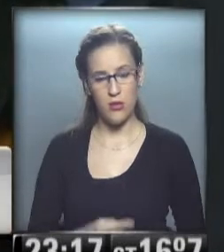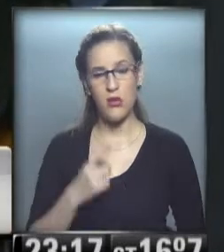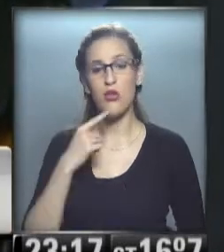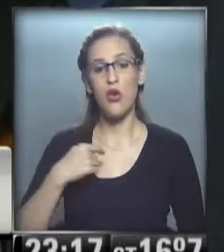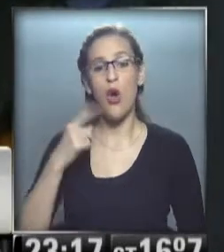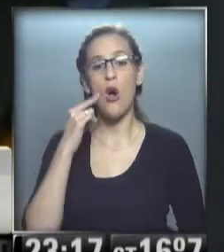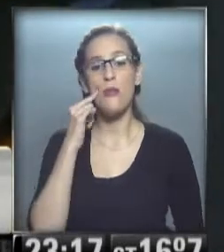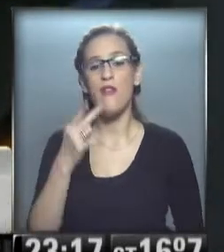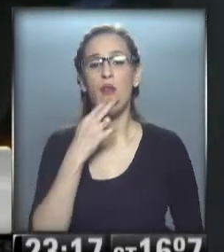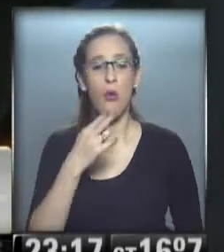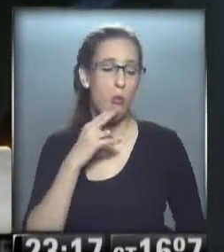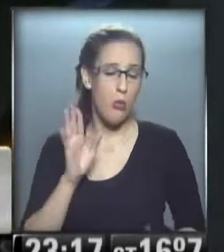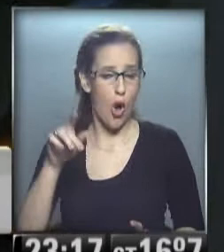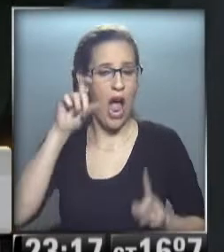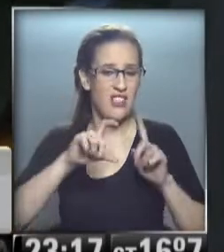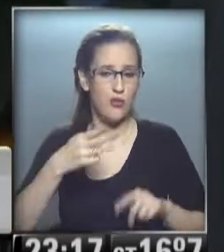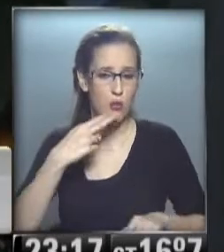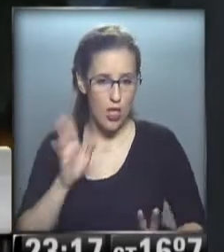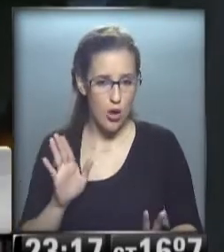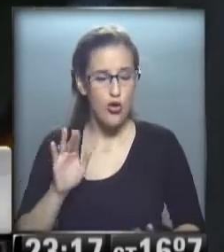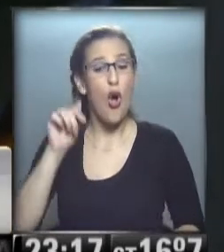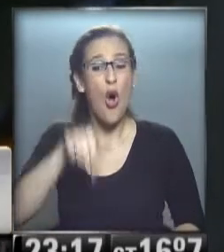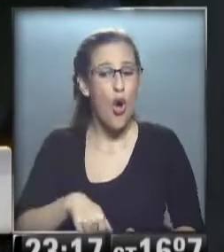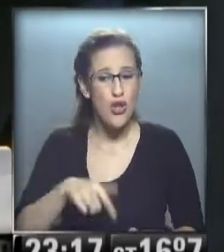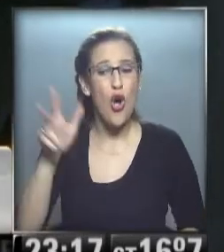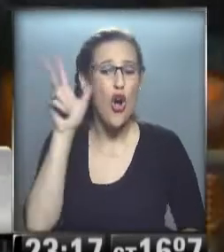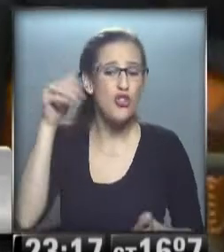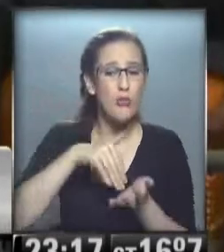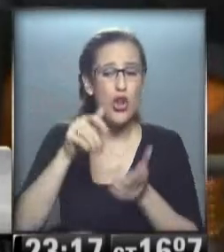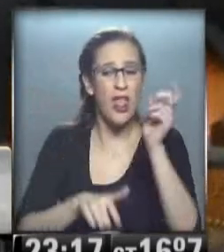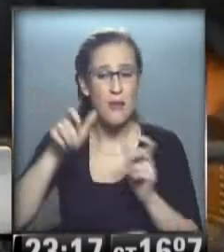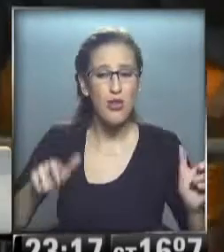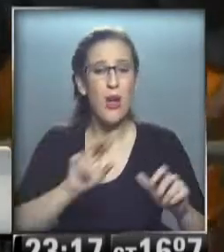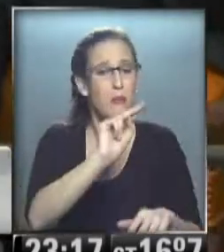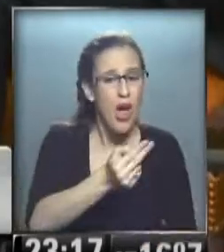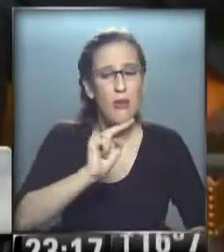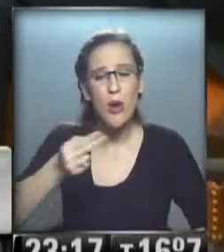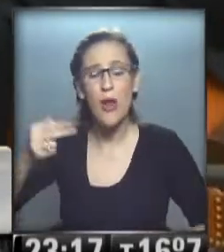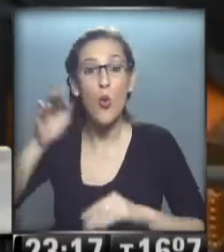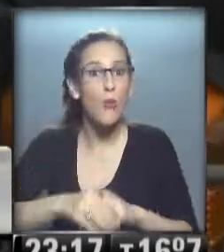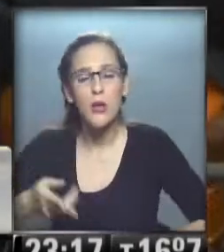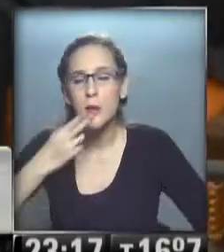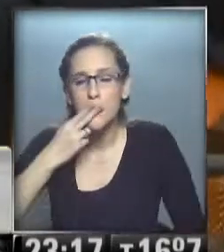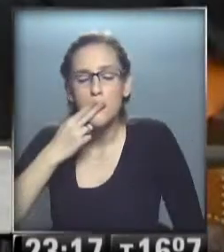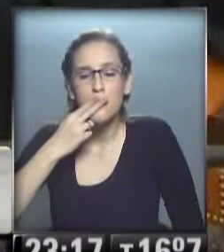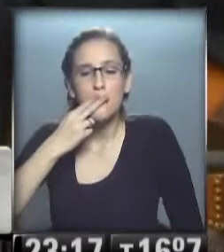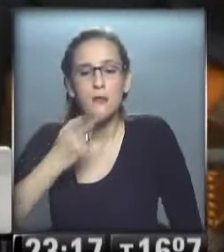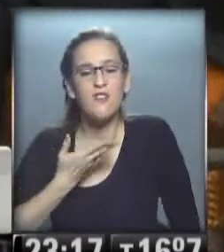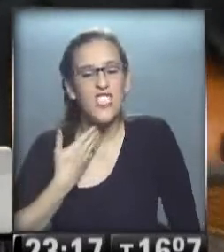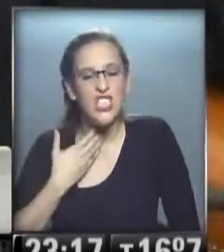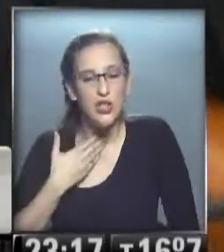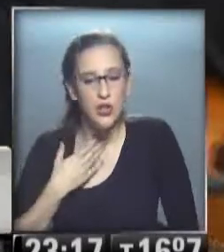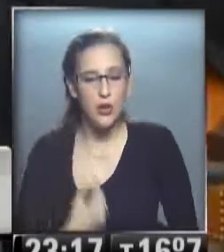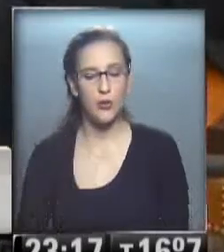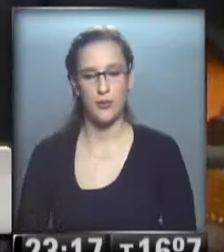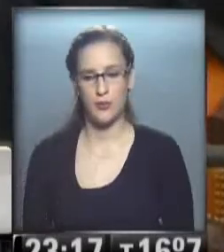millones de personas but por fumar en el mundo por año. In the world per year, 8 million people are dying